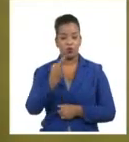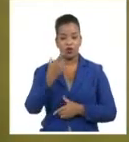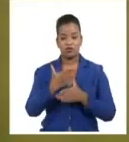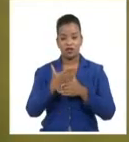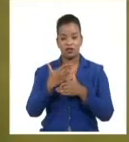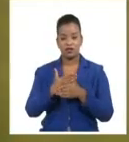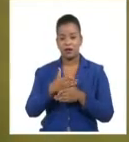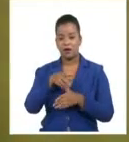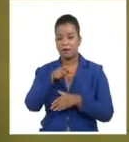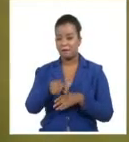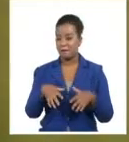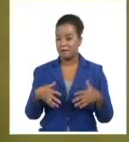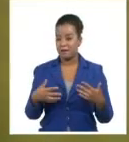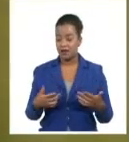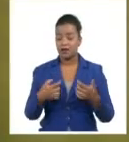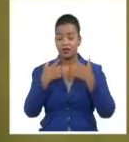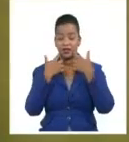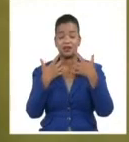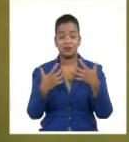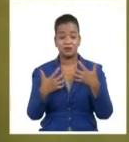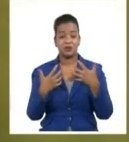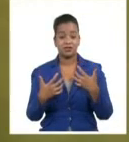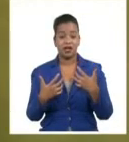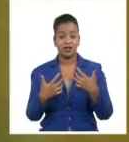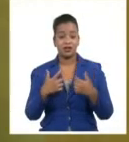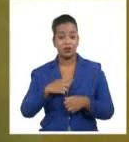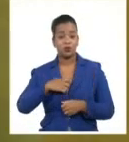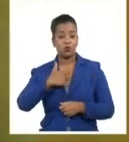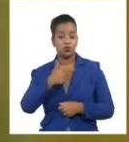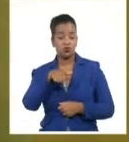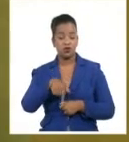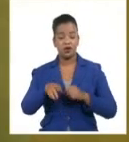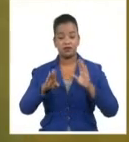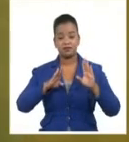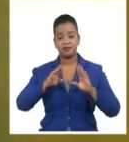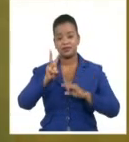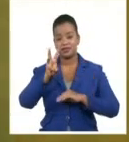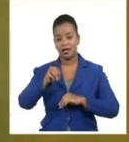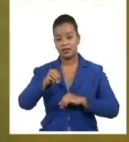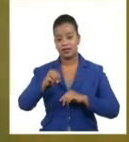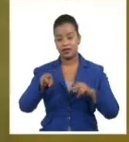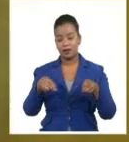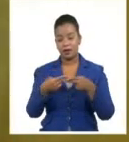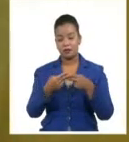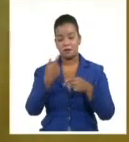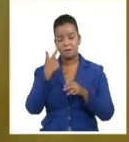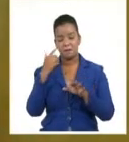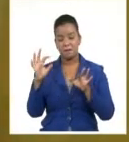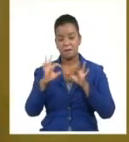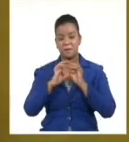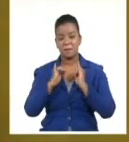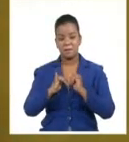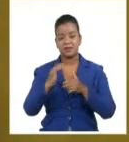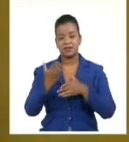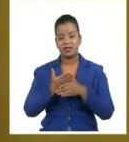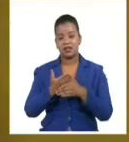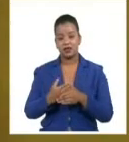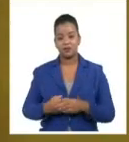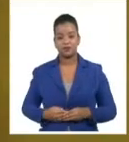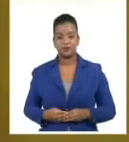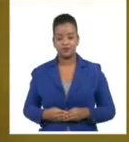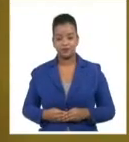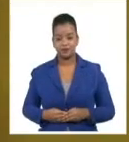y constituye uno de los aliados más activos en esta edición 30 del evento. Establecemos contacto informativo con la colega Karina